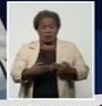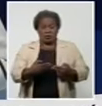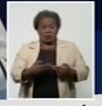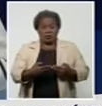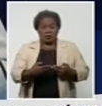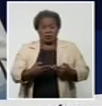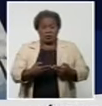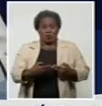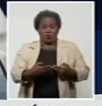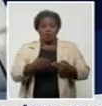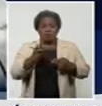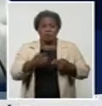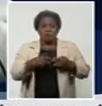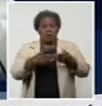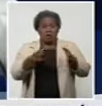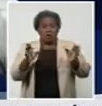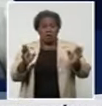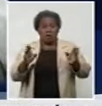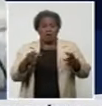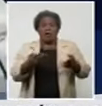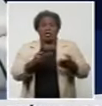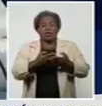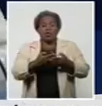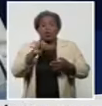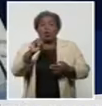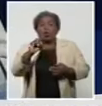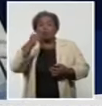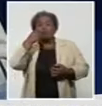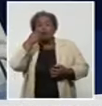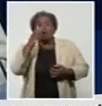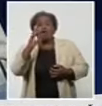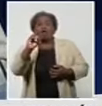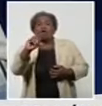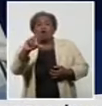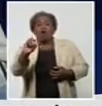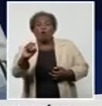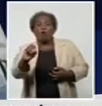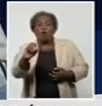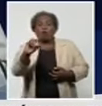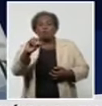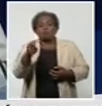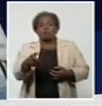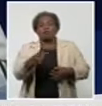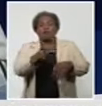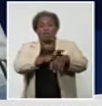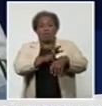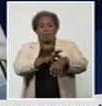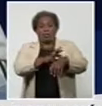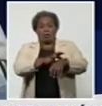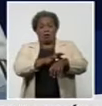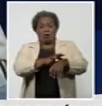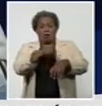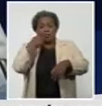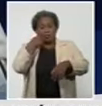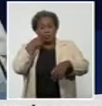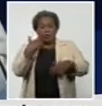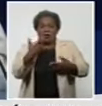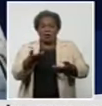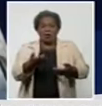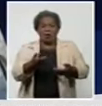se abre un evento o aparece en foco de la enfermedad, como medidas para